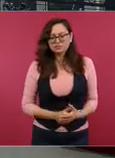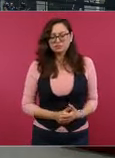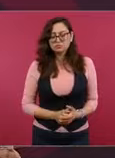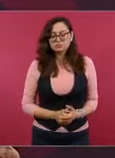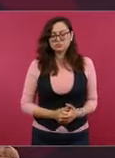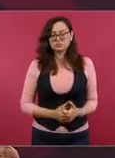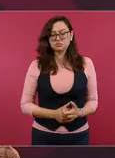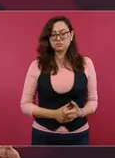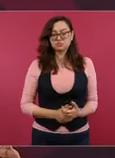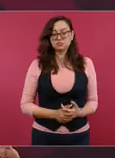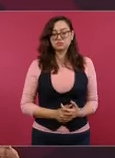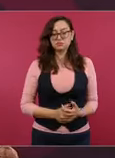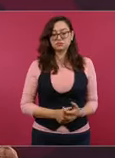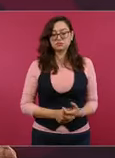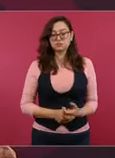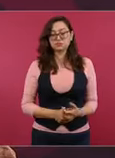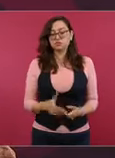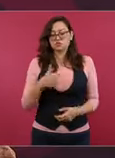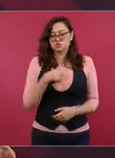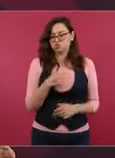Pues yo ya se lo expresé,